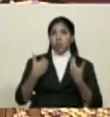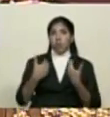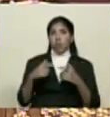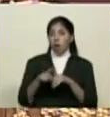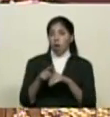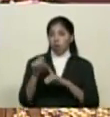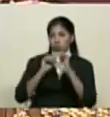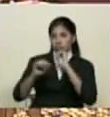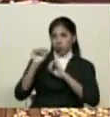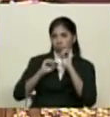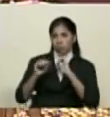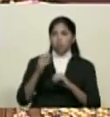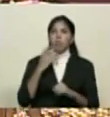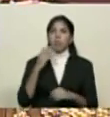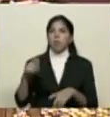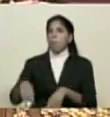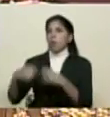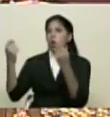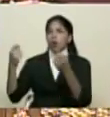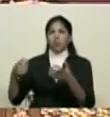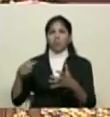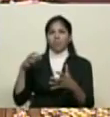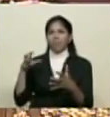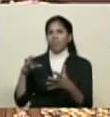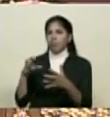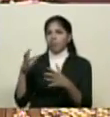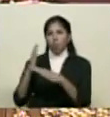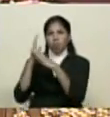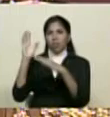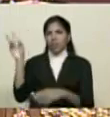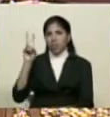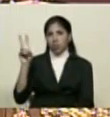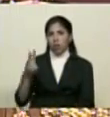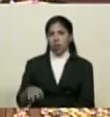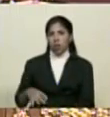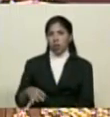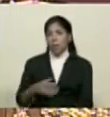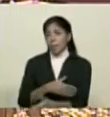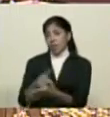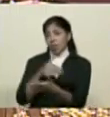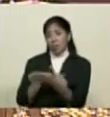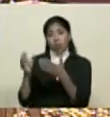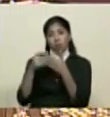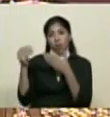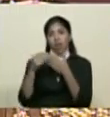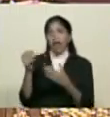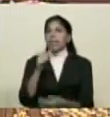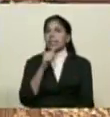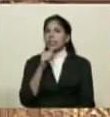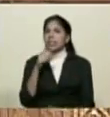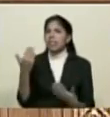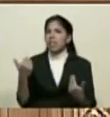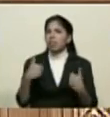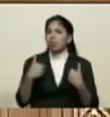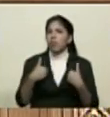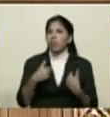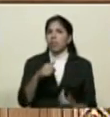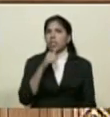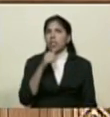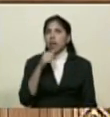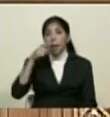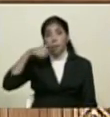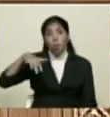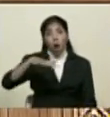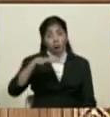Cuando hablamos de daños patrimoniales por millones de dólares en estos eventos de corrupción, ¿quiénes son las víctimas, mis queridos amigos? Es